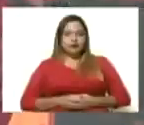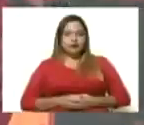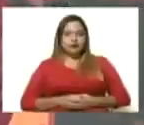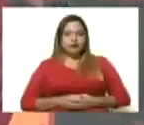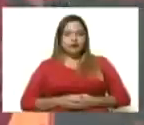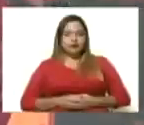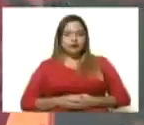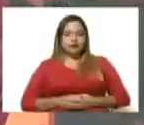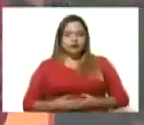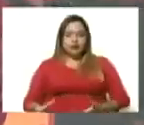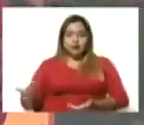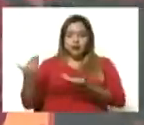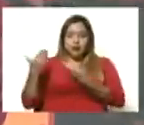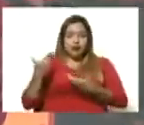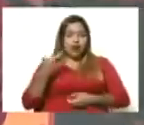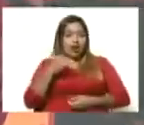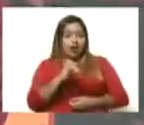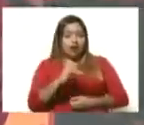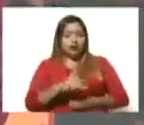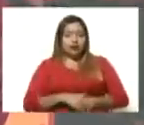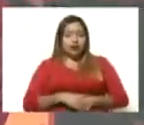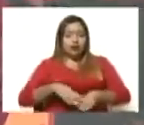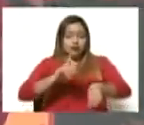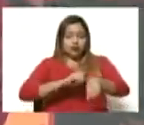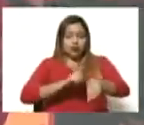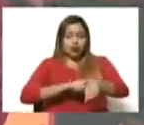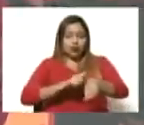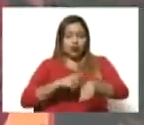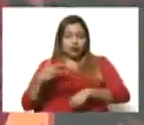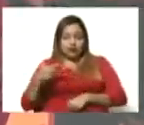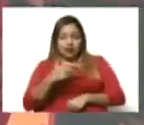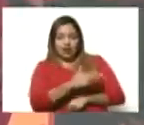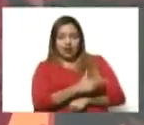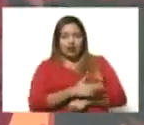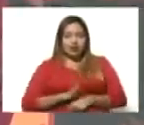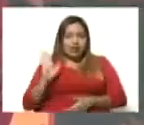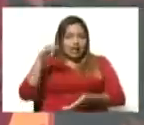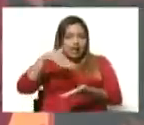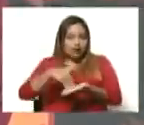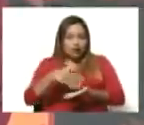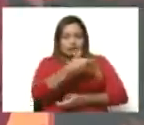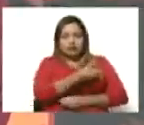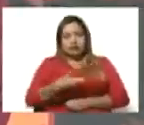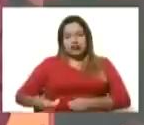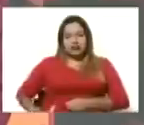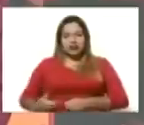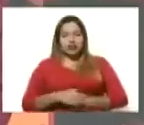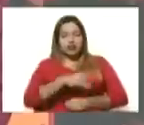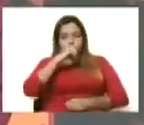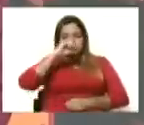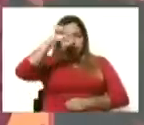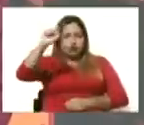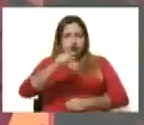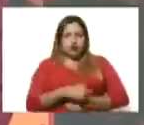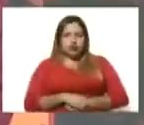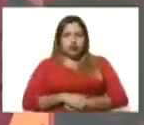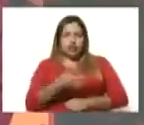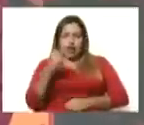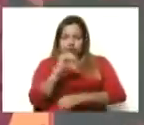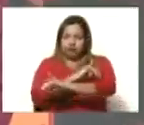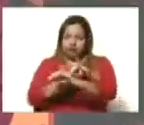Bien, ustedes lo escucharon, esto es lo que está ocurriendo a esta hora en las Tejerías en el estado de Aragua, donde el presidente de la República, Nicolás Maduro, acaba de